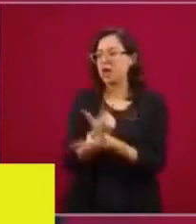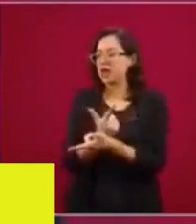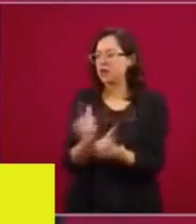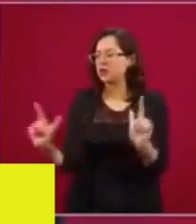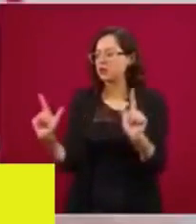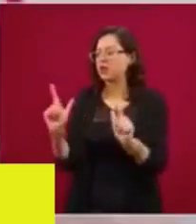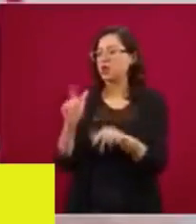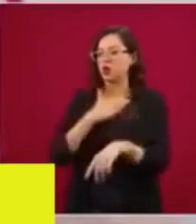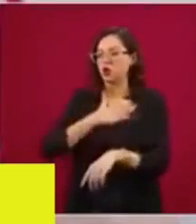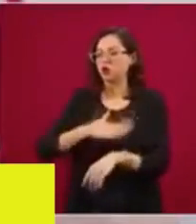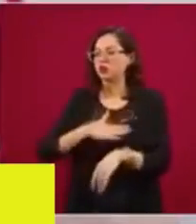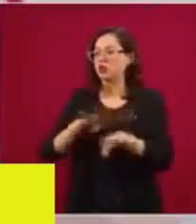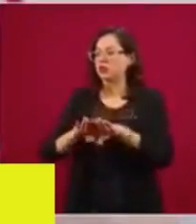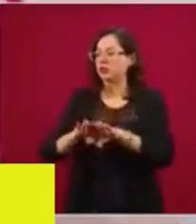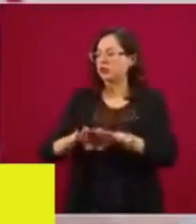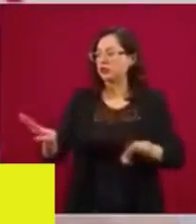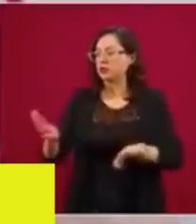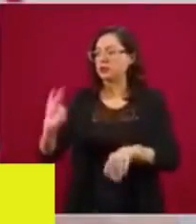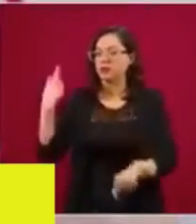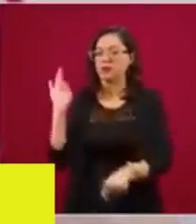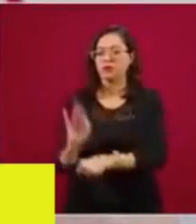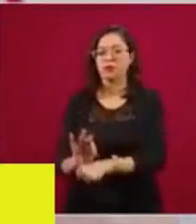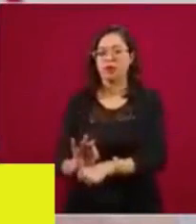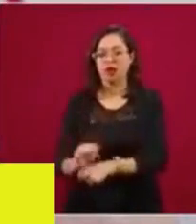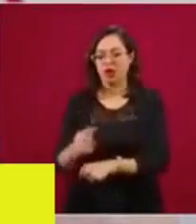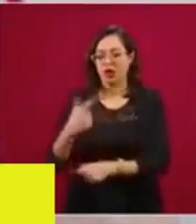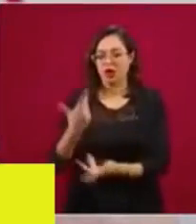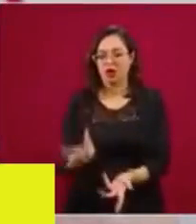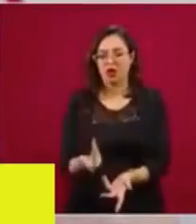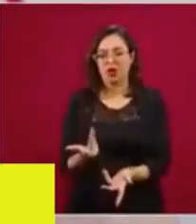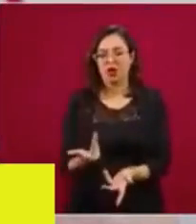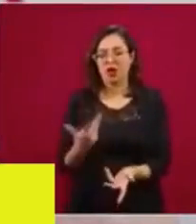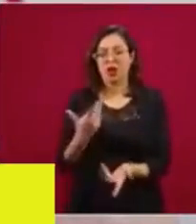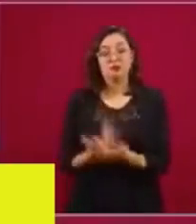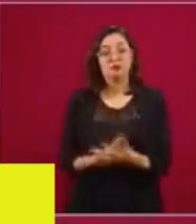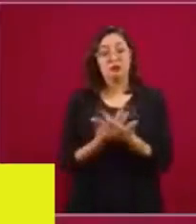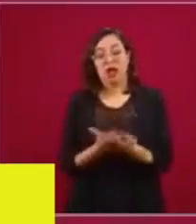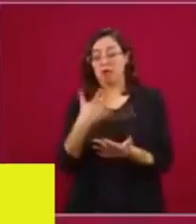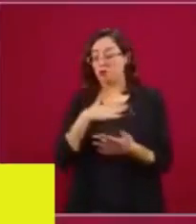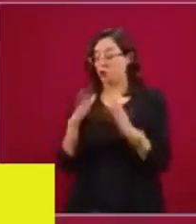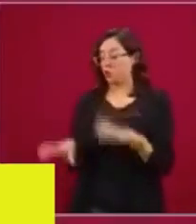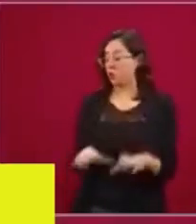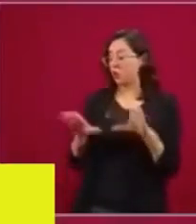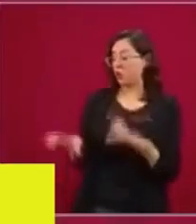soberanía. ¿Qué estaban esperando? ¿Que tuvieran sus computadoras